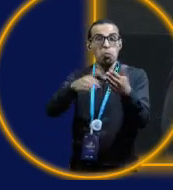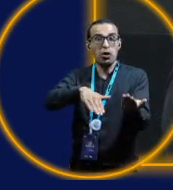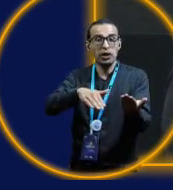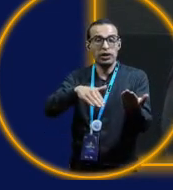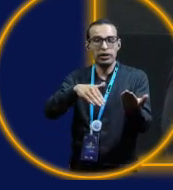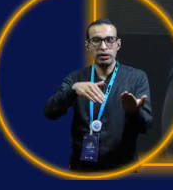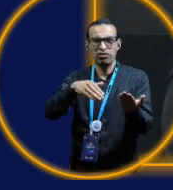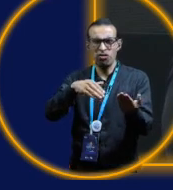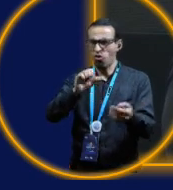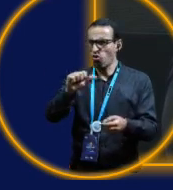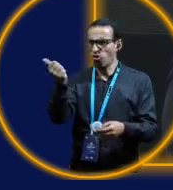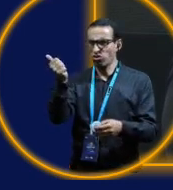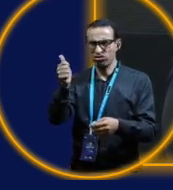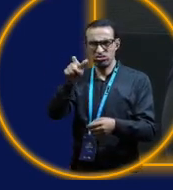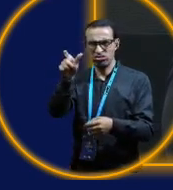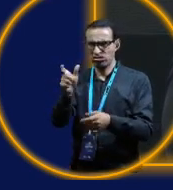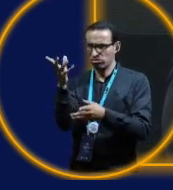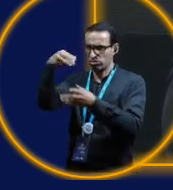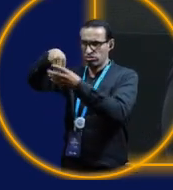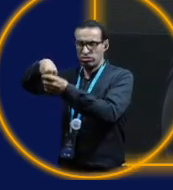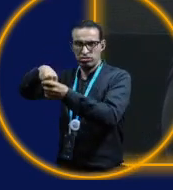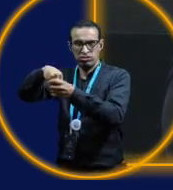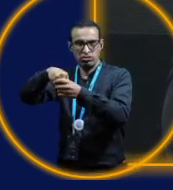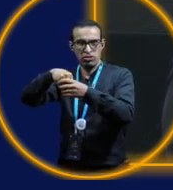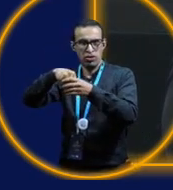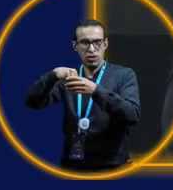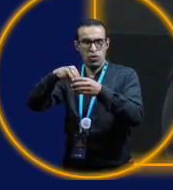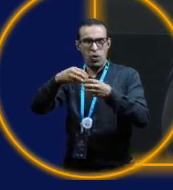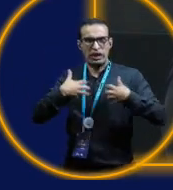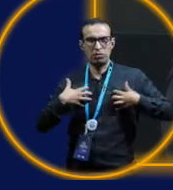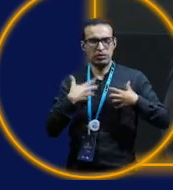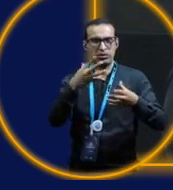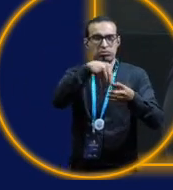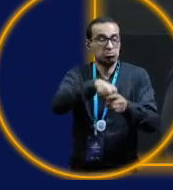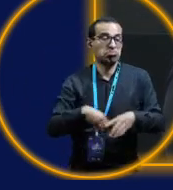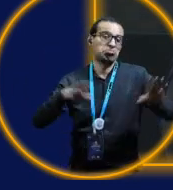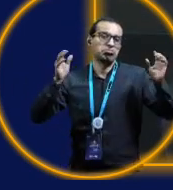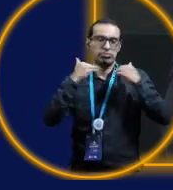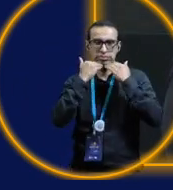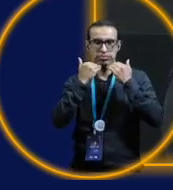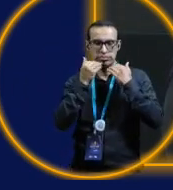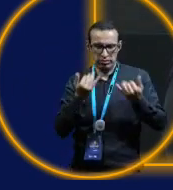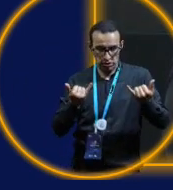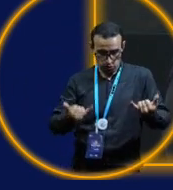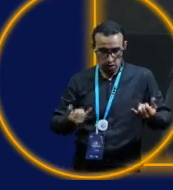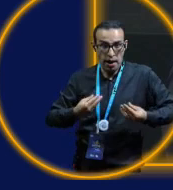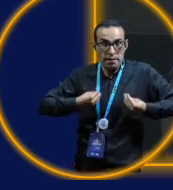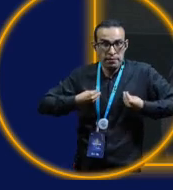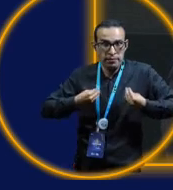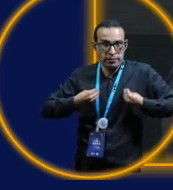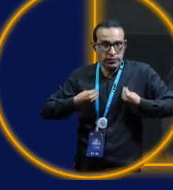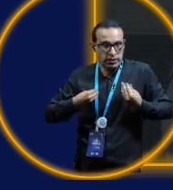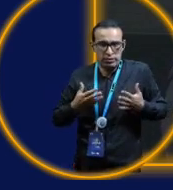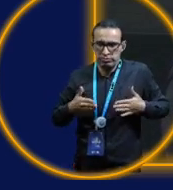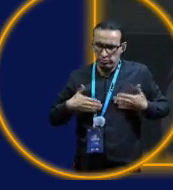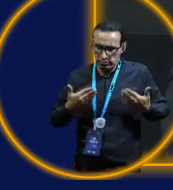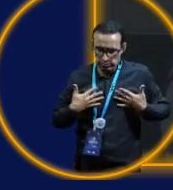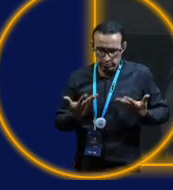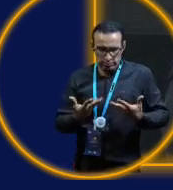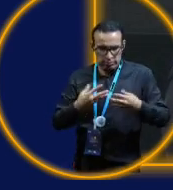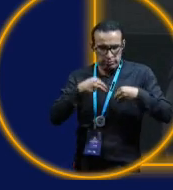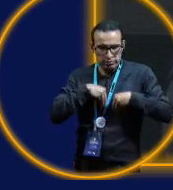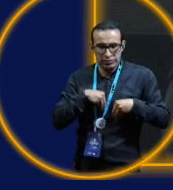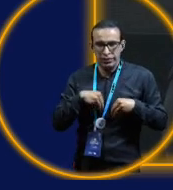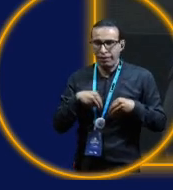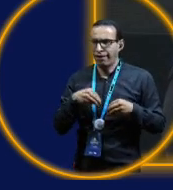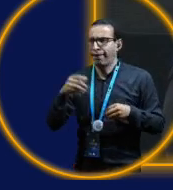y Por ende por qué no podemos profundizar en eso y disfrutar en la vida siendo nosotros en lugar de ser